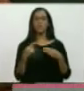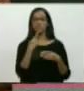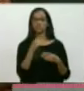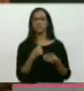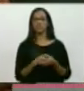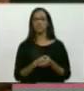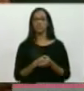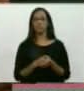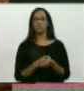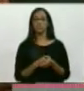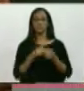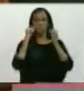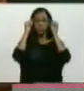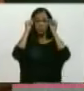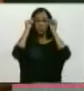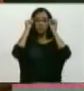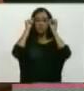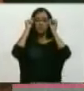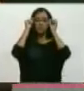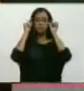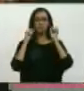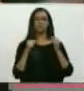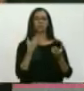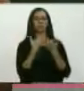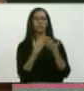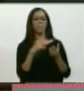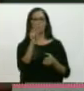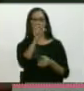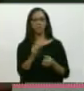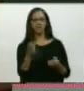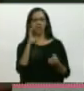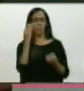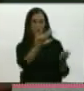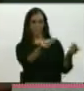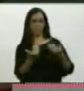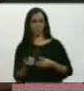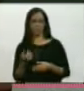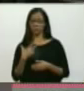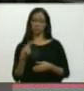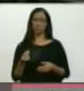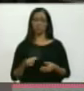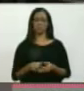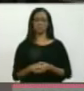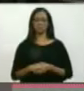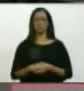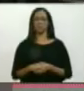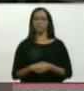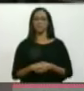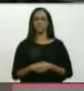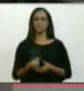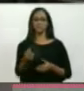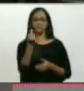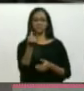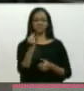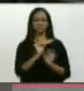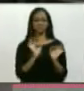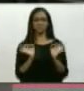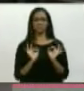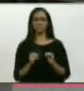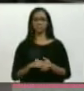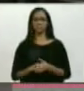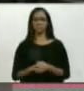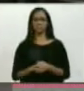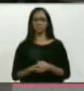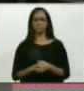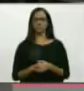dice, solicitamos a tal persona de Colombia, ¿la han pasado para acá? No, ni de vaina, ni casi de vaina. Casi que salen ellos en rueda de prensa, al